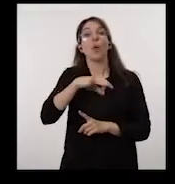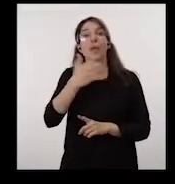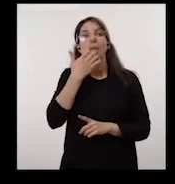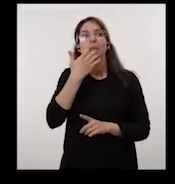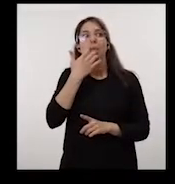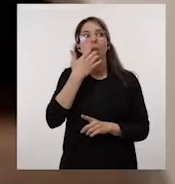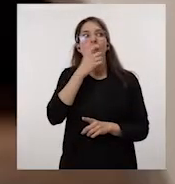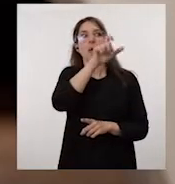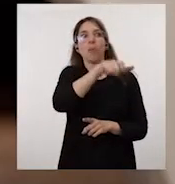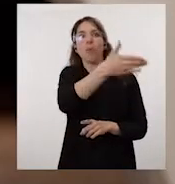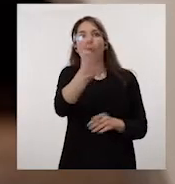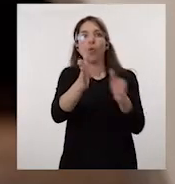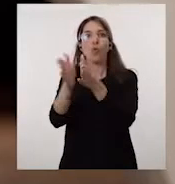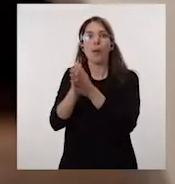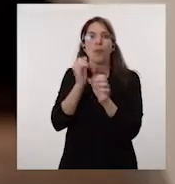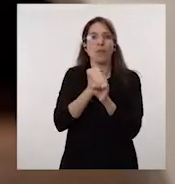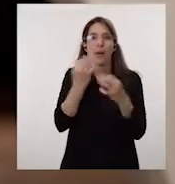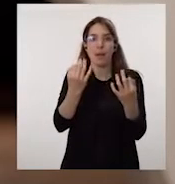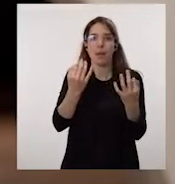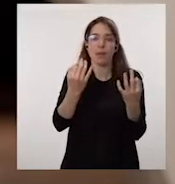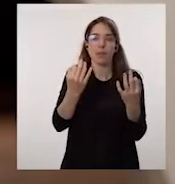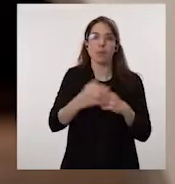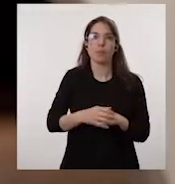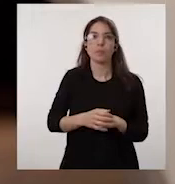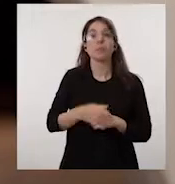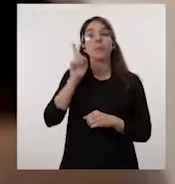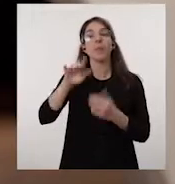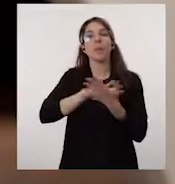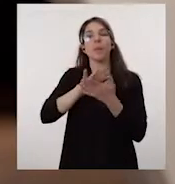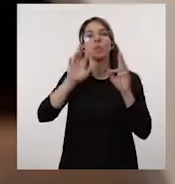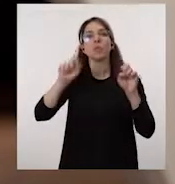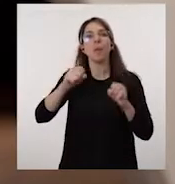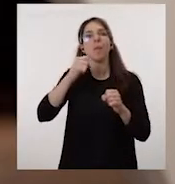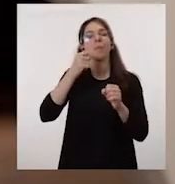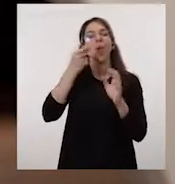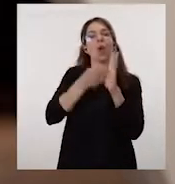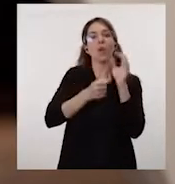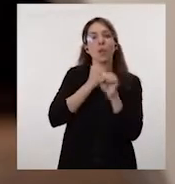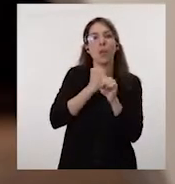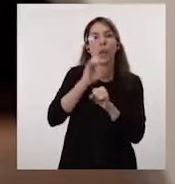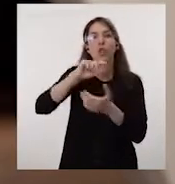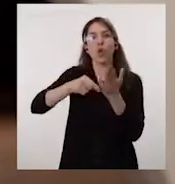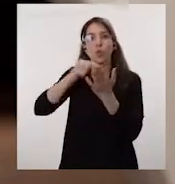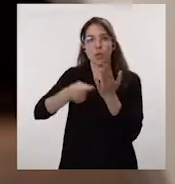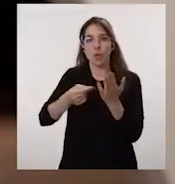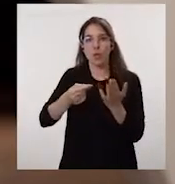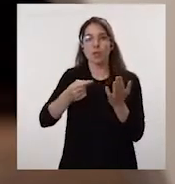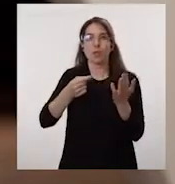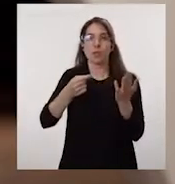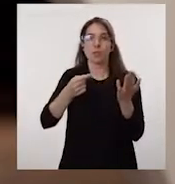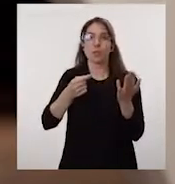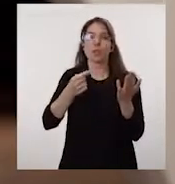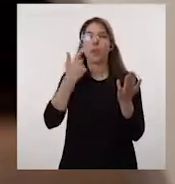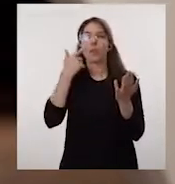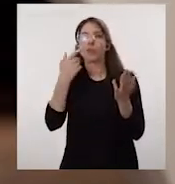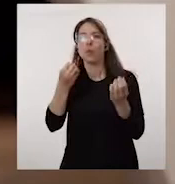también vamos a hablar verdad de contratación de condiciones laborales vamos a abordar el segundo programa cuáles van a ser los principales hitos porque hay uno que